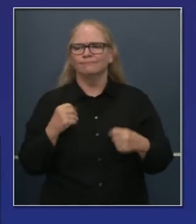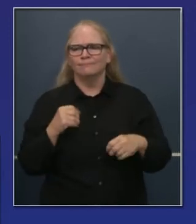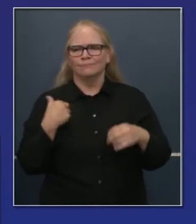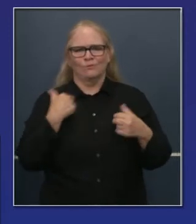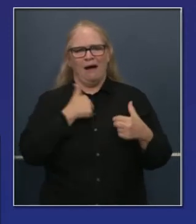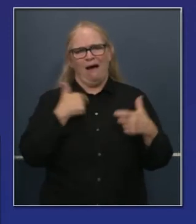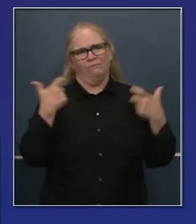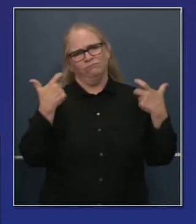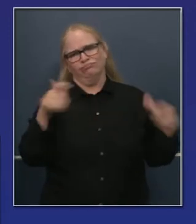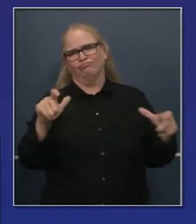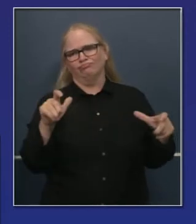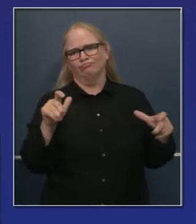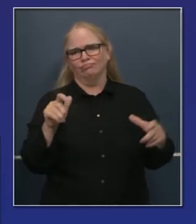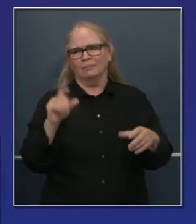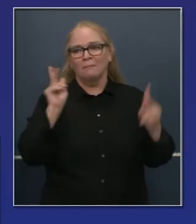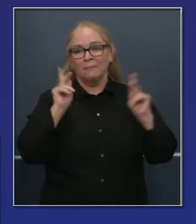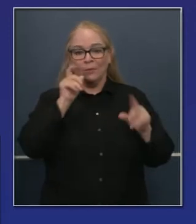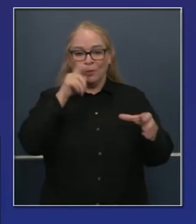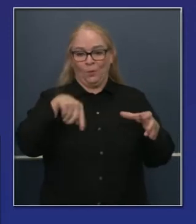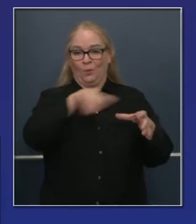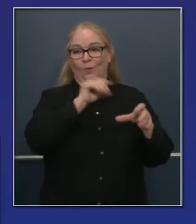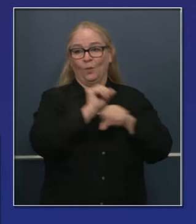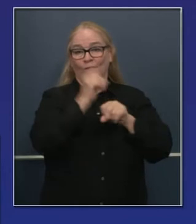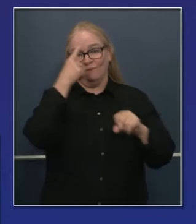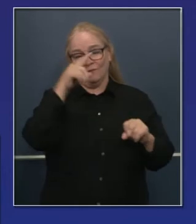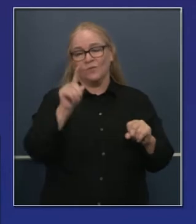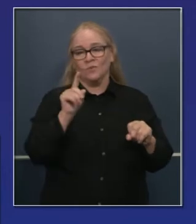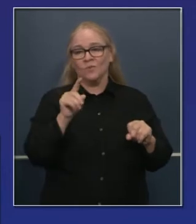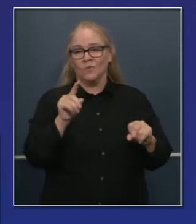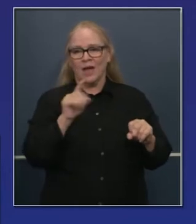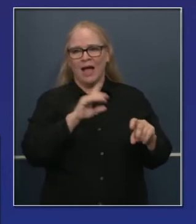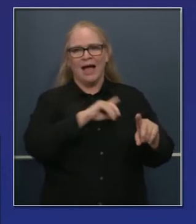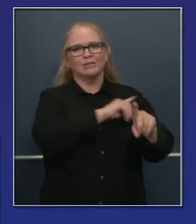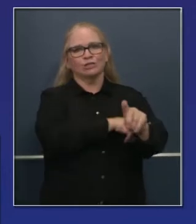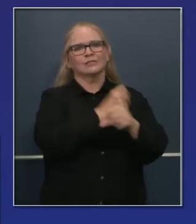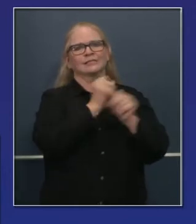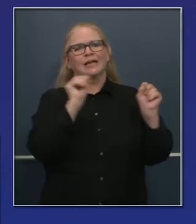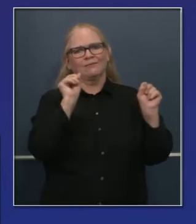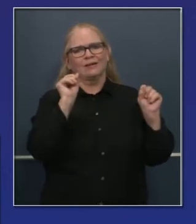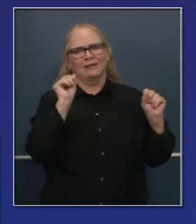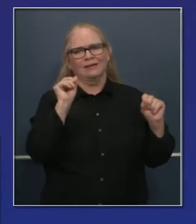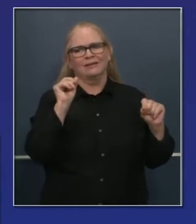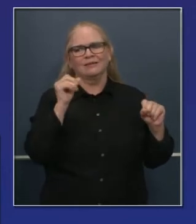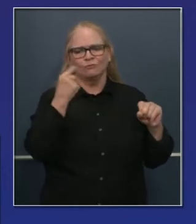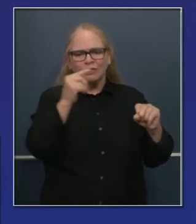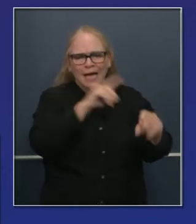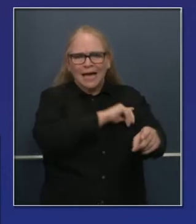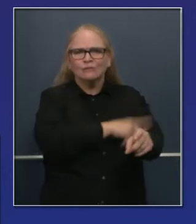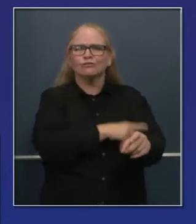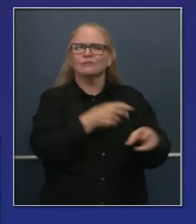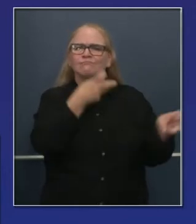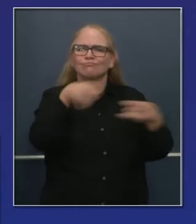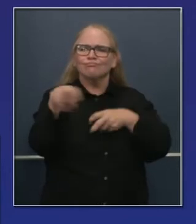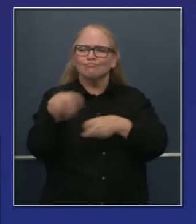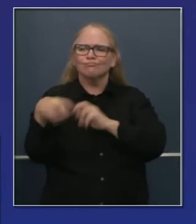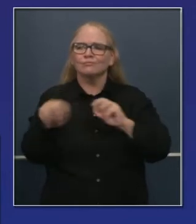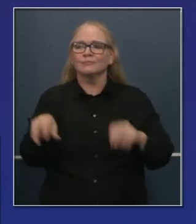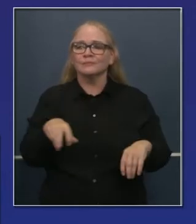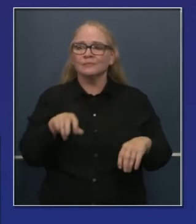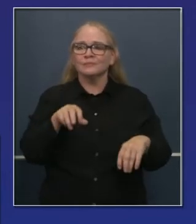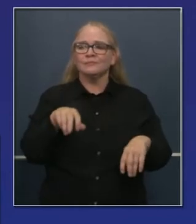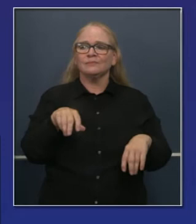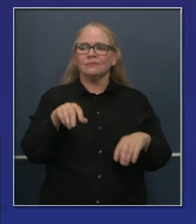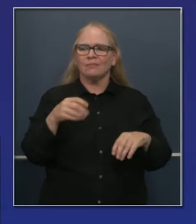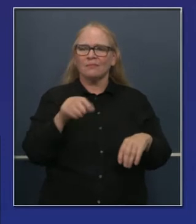creado más empleos en ese sector verde que en el sector de combustibles fósiles es una